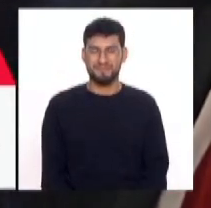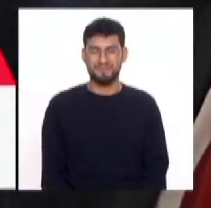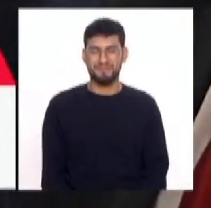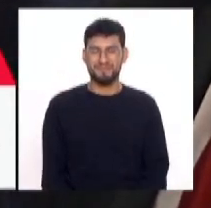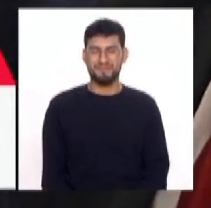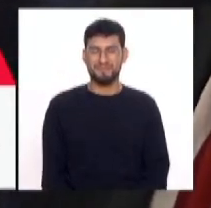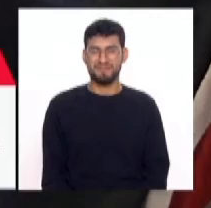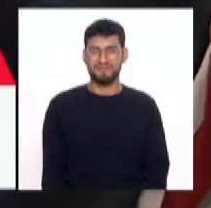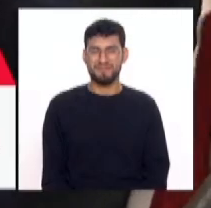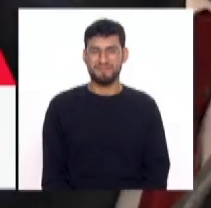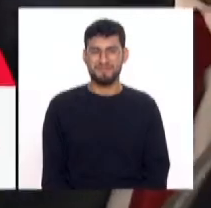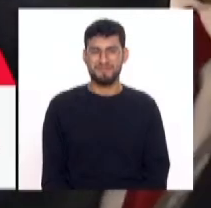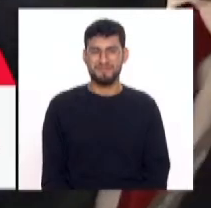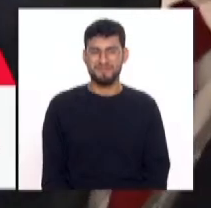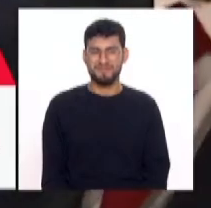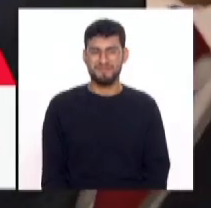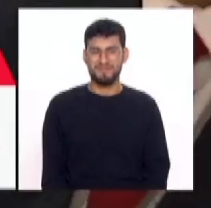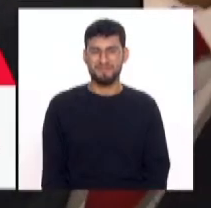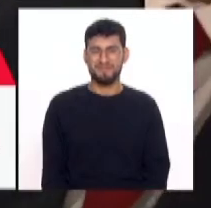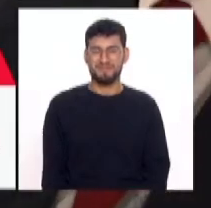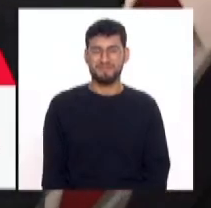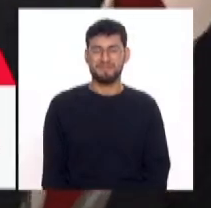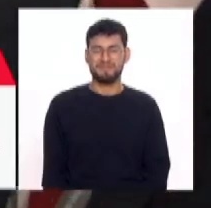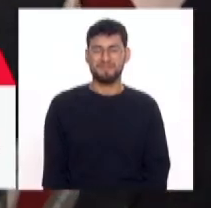Participa en esta